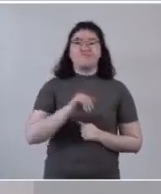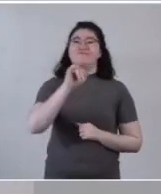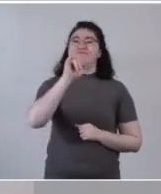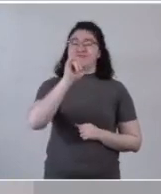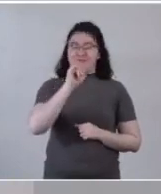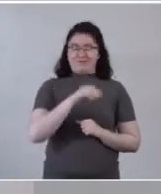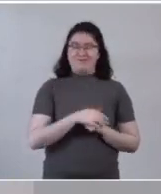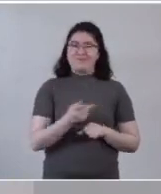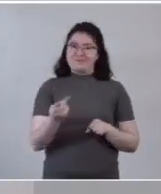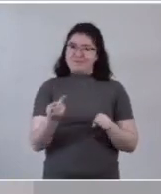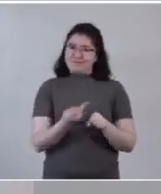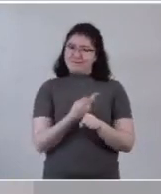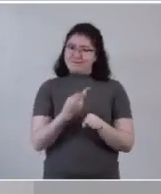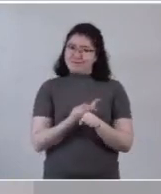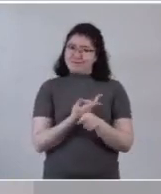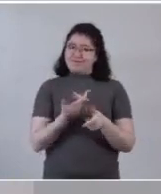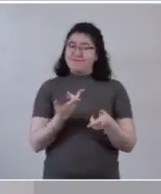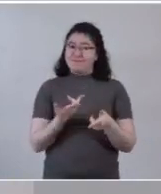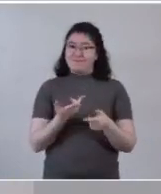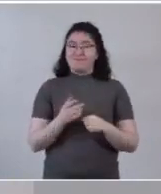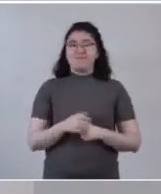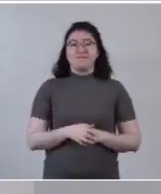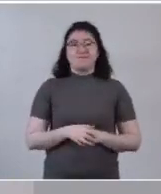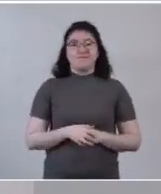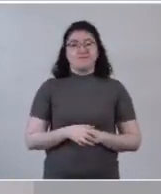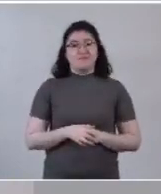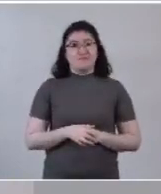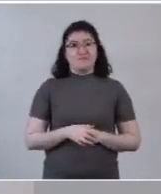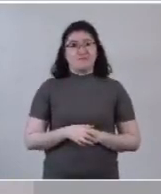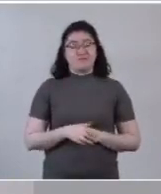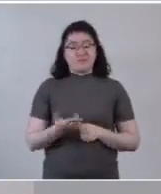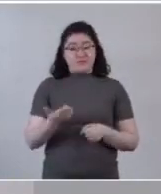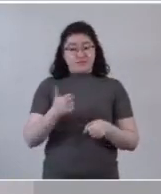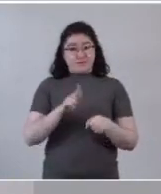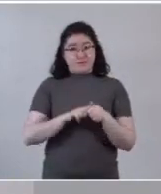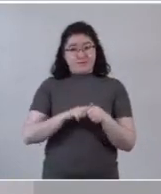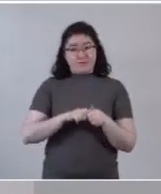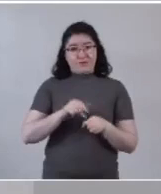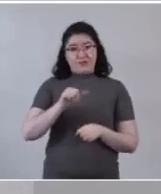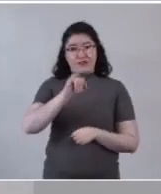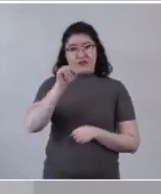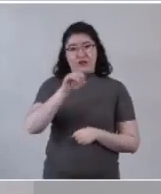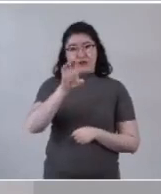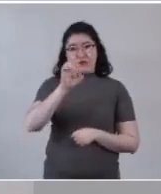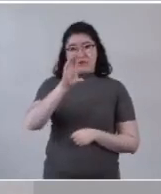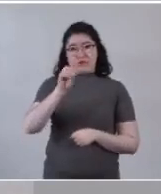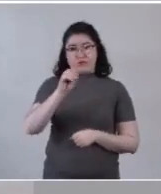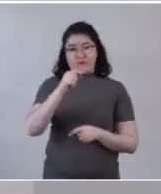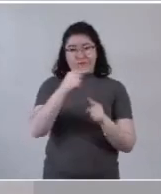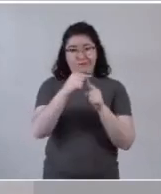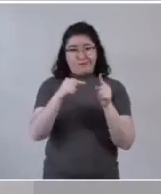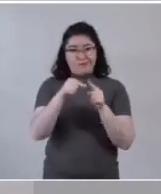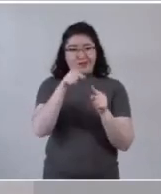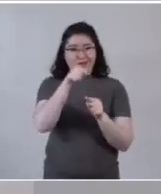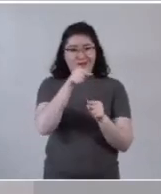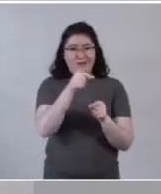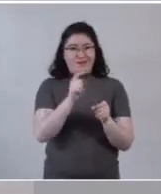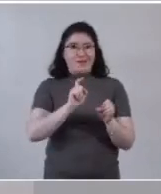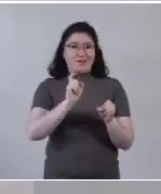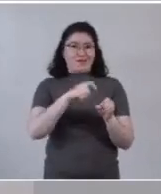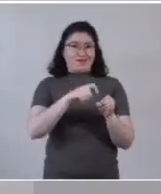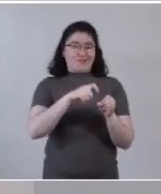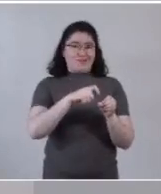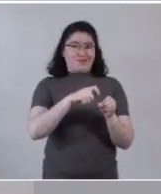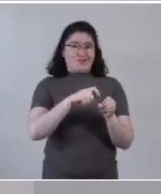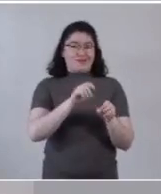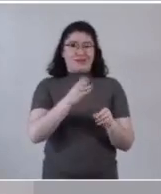¿Qué ocurrió? Entró el Hospital Ajusco Medio, que tiene alrededor de